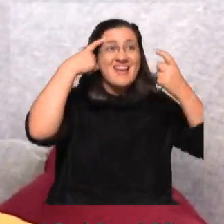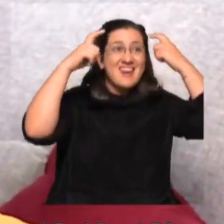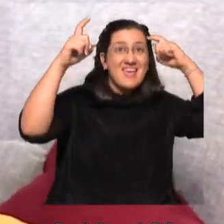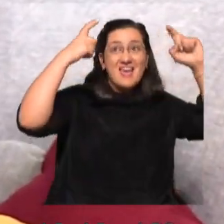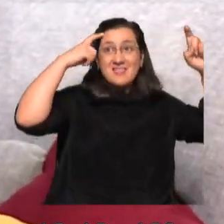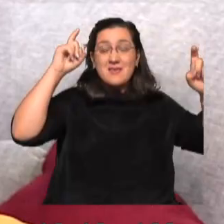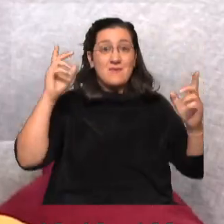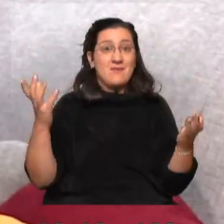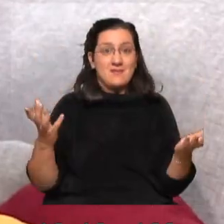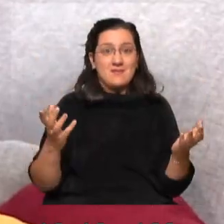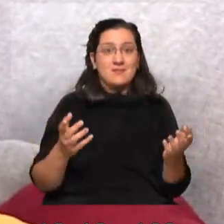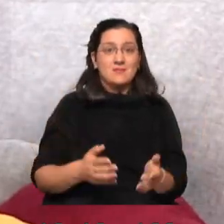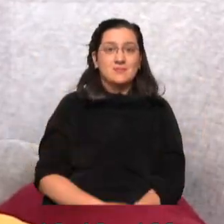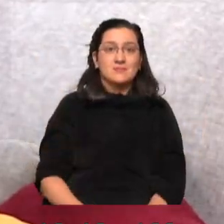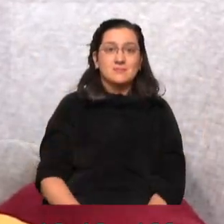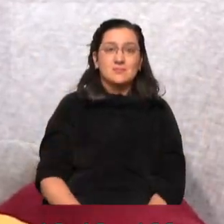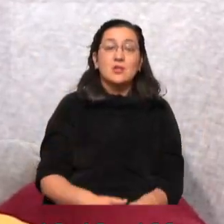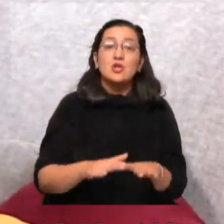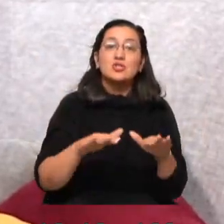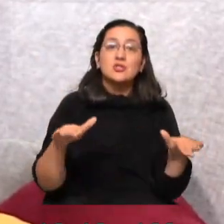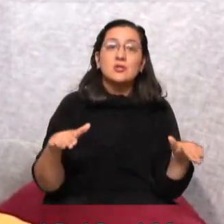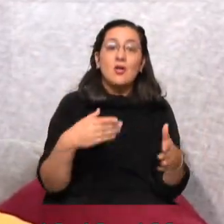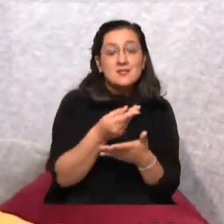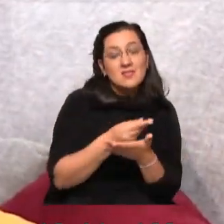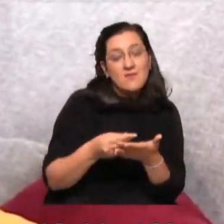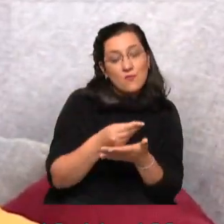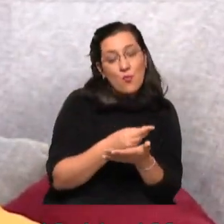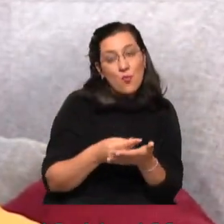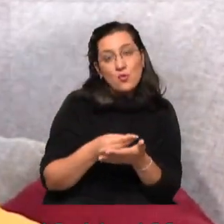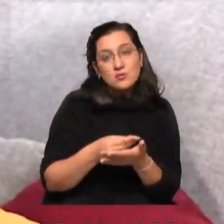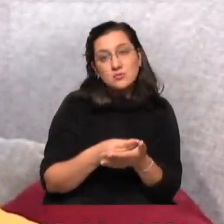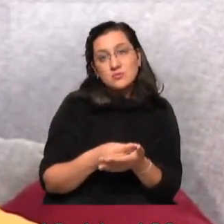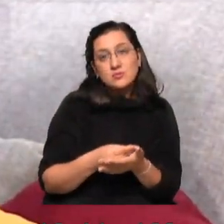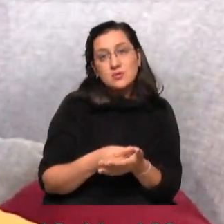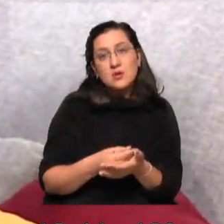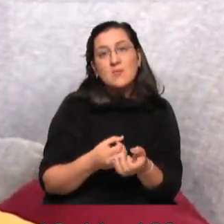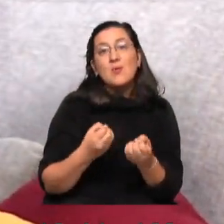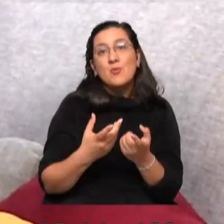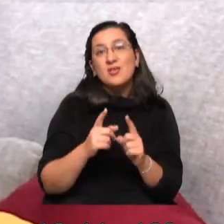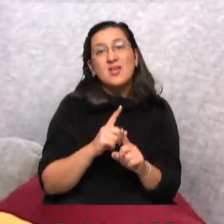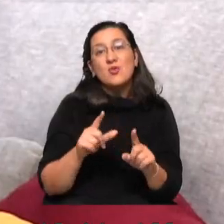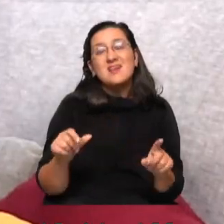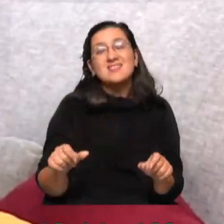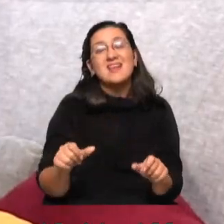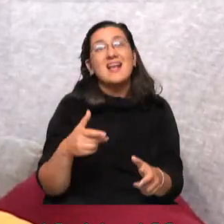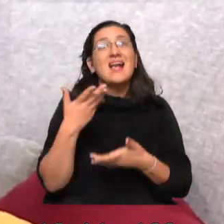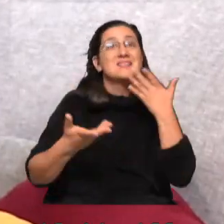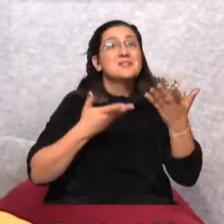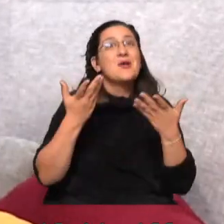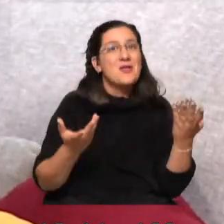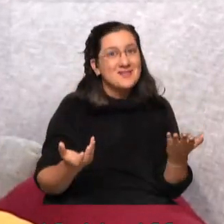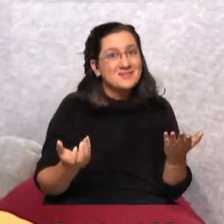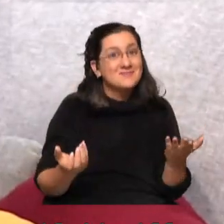cualquier otra. Digo, los gurises chicos hacen dibujos a raudales, pero ¿por qué no hacen canciones así? Tipo, ¿por qué no está